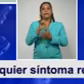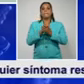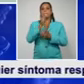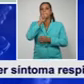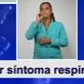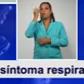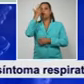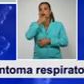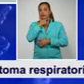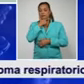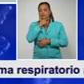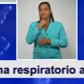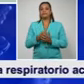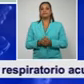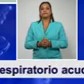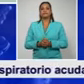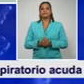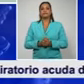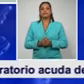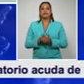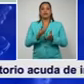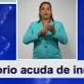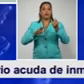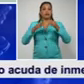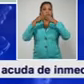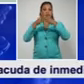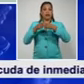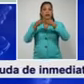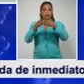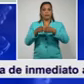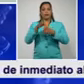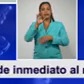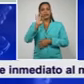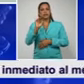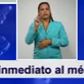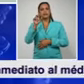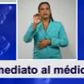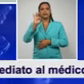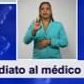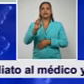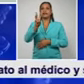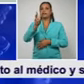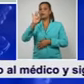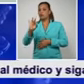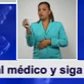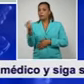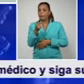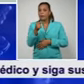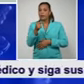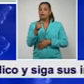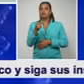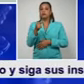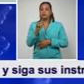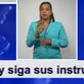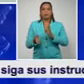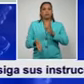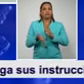Grauma, aunque con 38 casos menos que el día anterior, pero una cifra elevada,